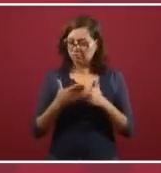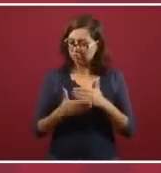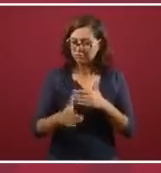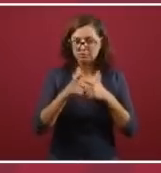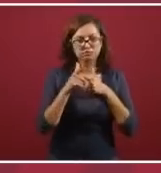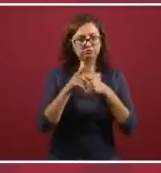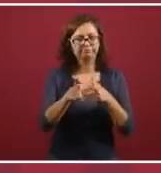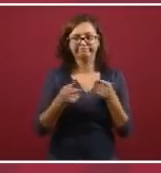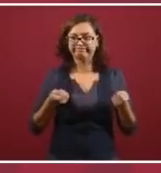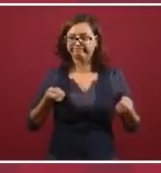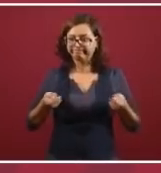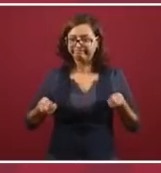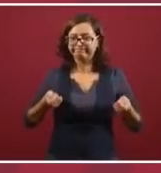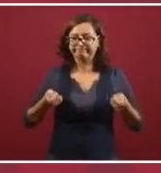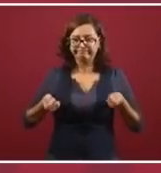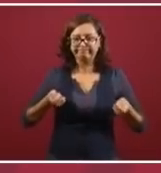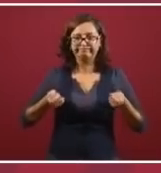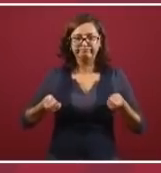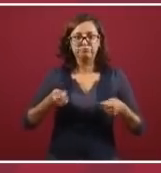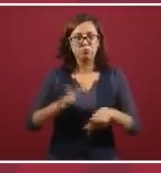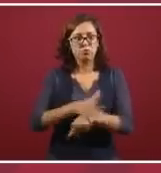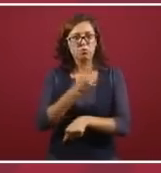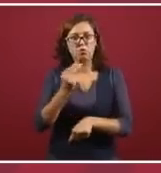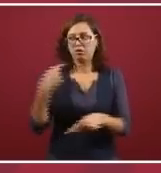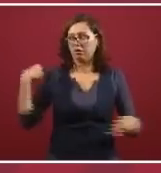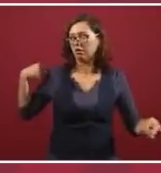pública, porque ha aumentado mucho